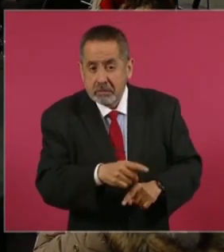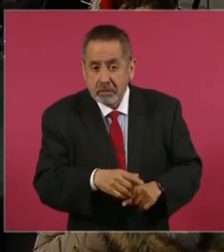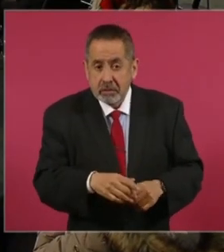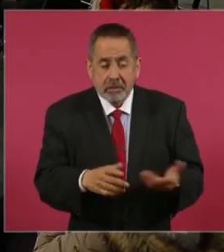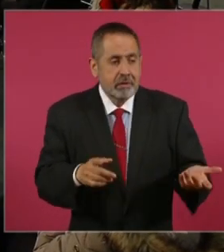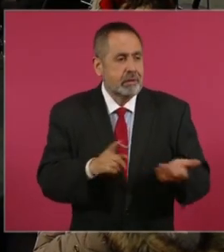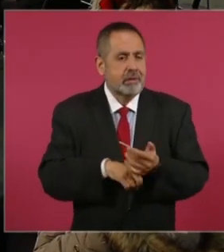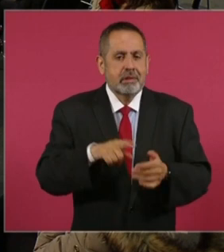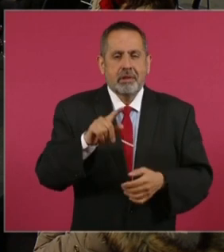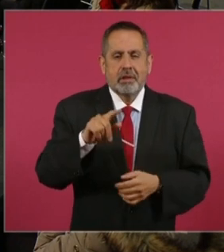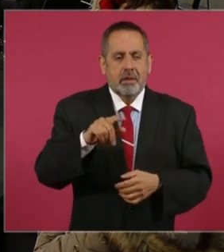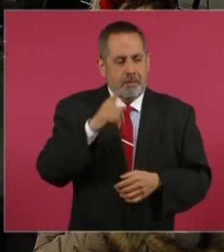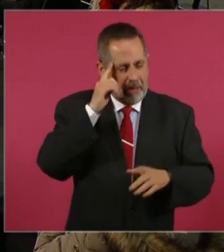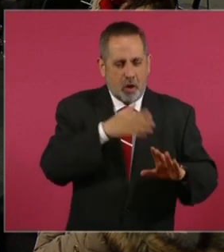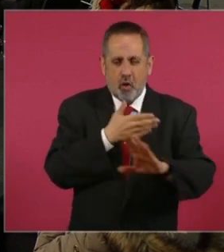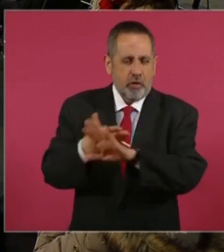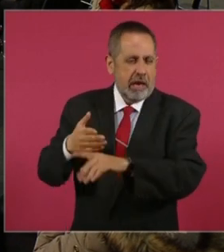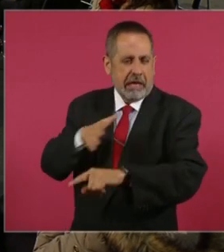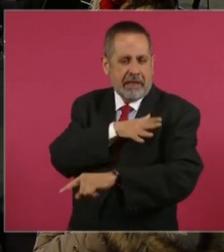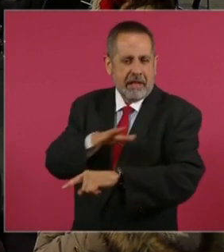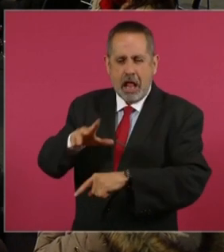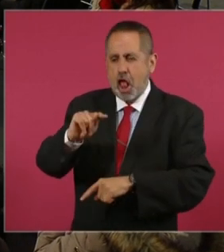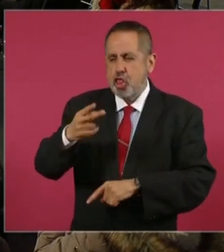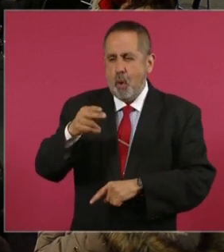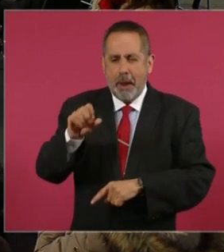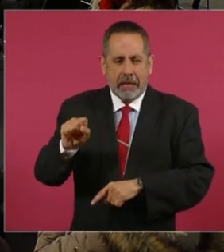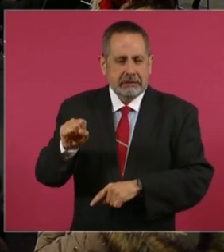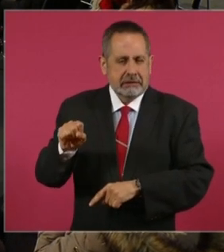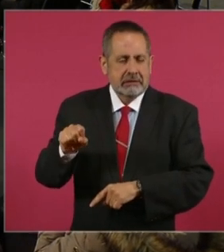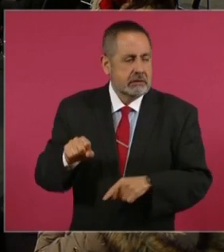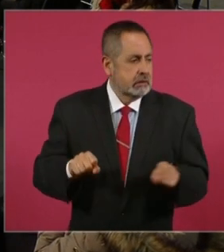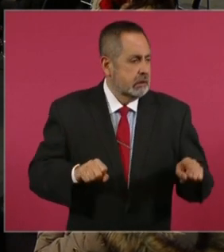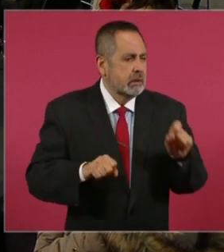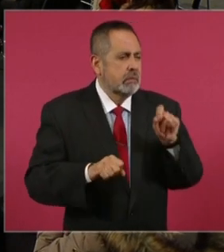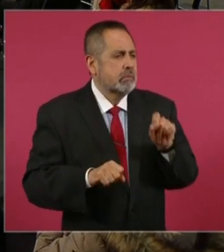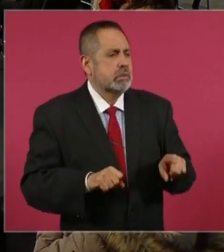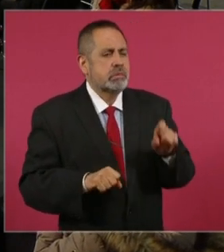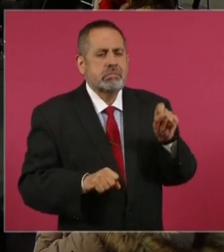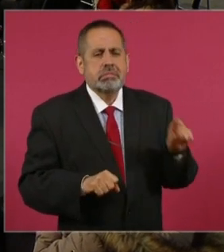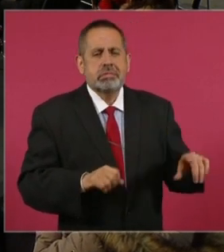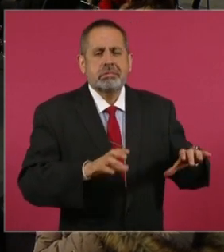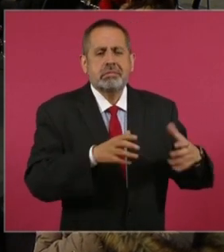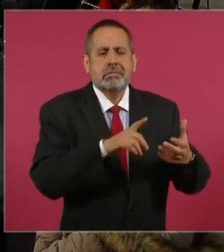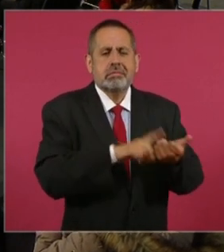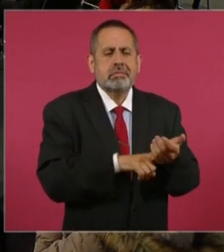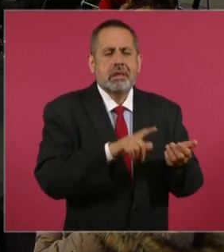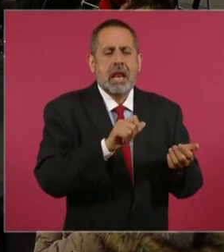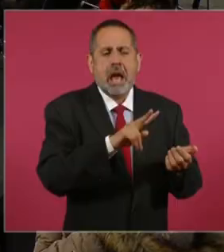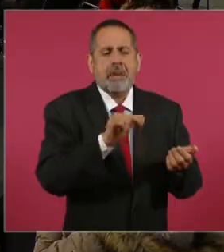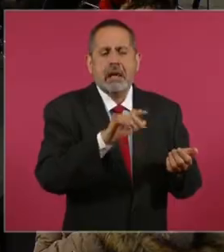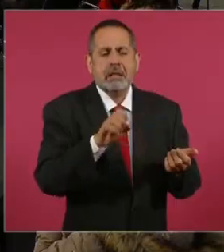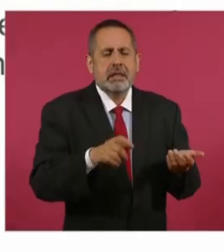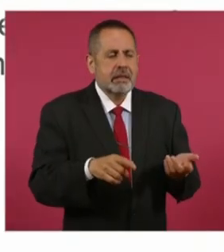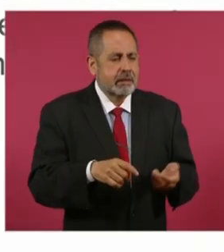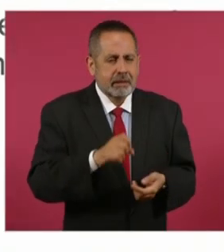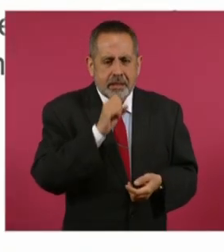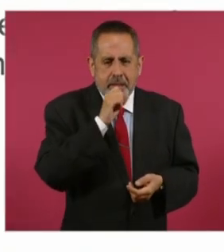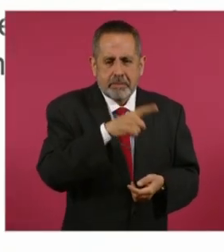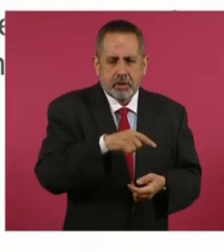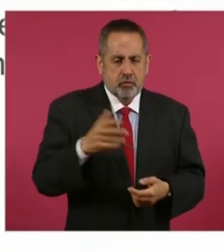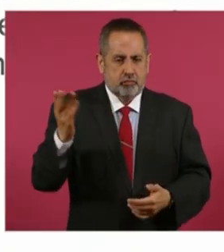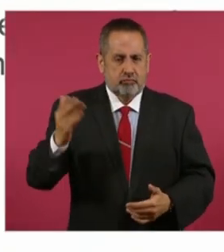Tomás Ángeles y de Herrera Valles cuyos casos entre otros